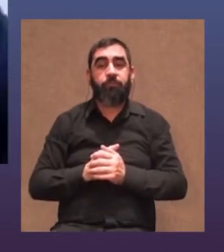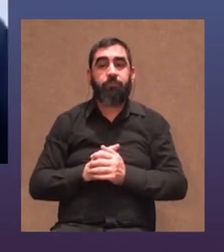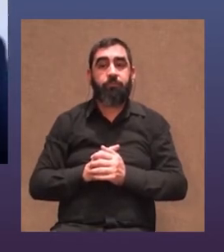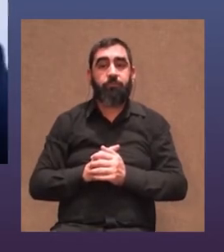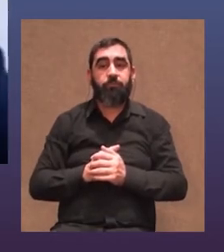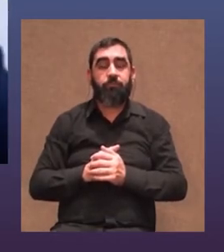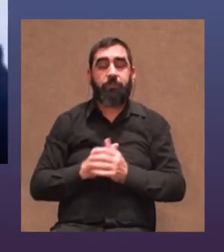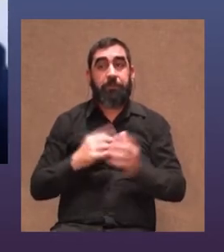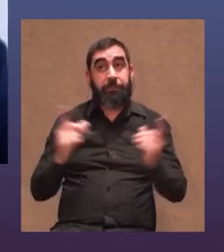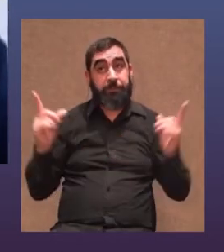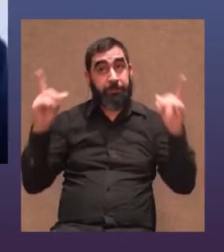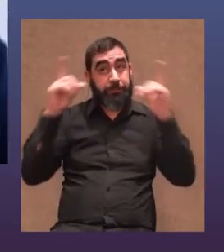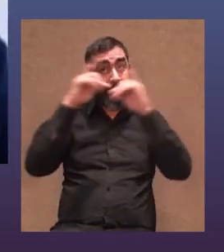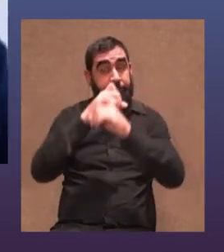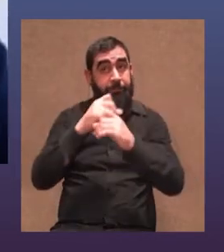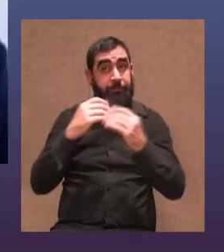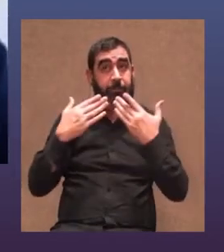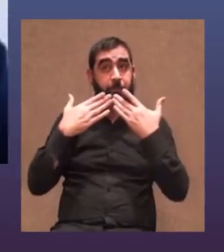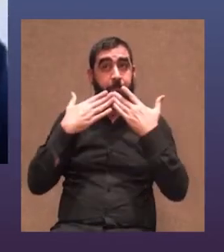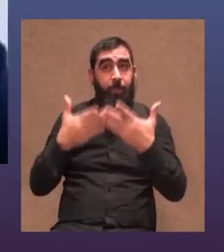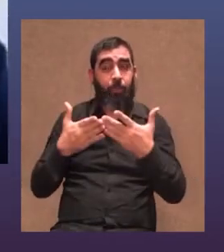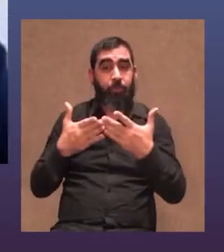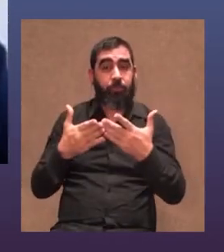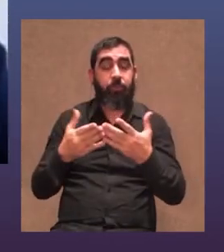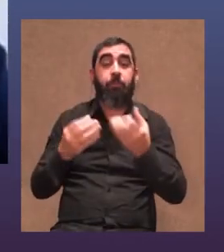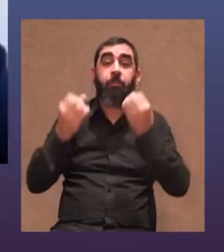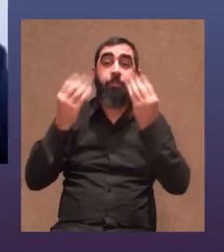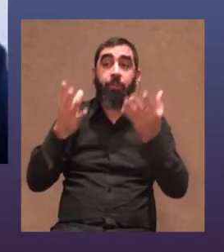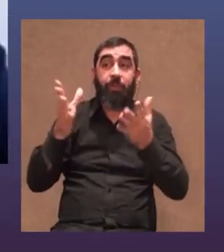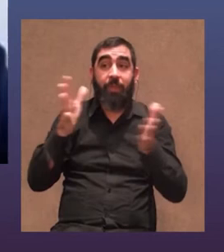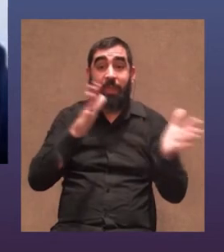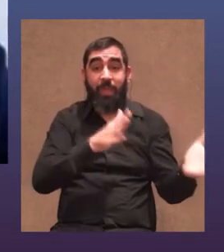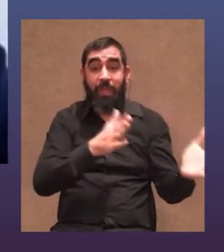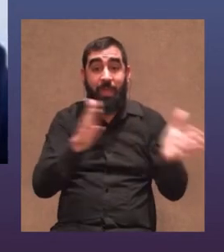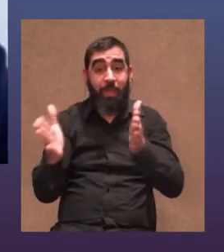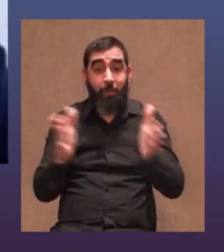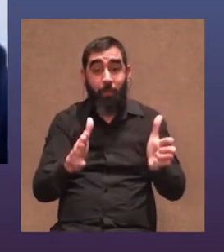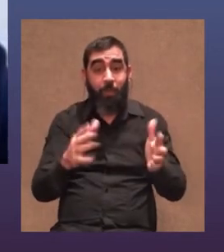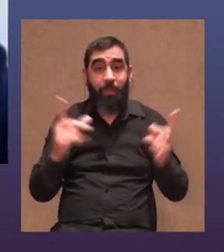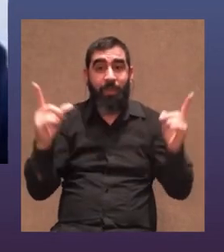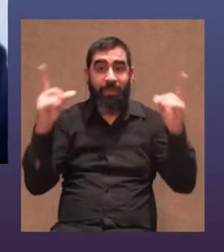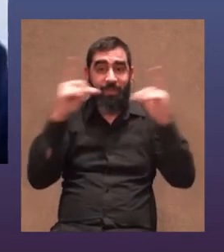Está difícil la pregunta, porque aparte es una época difícil.